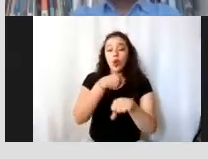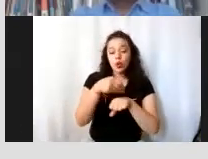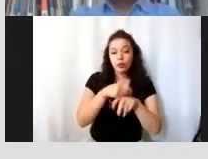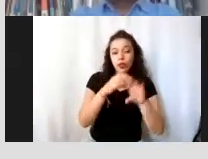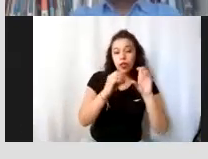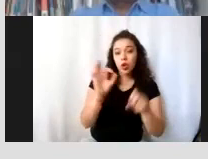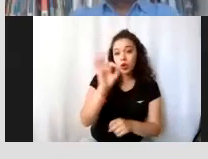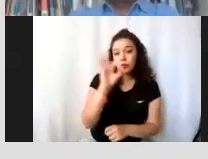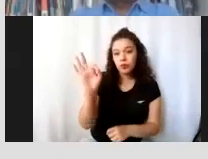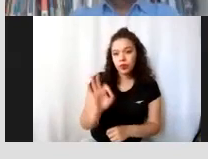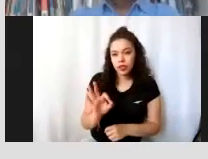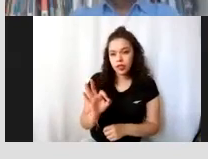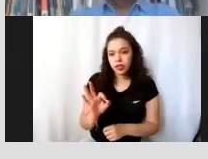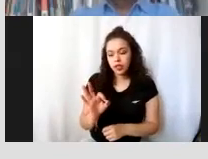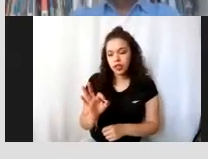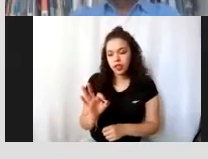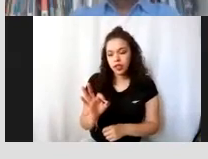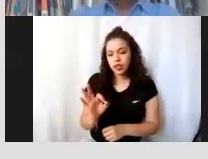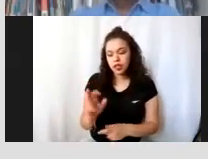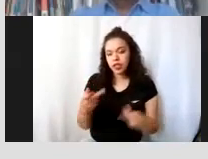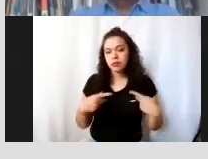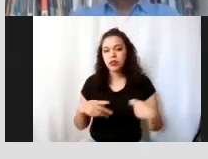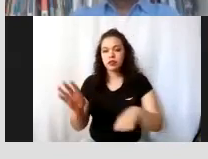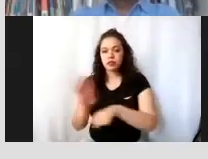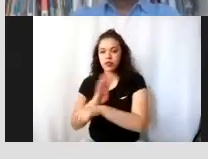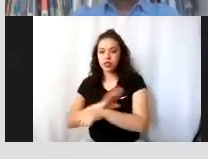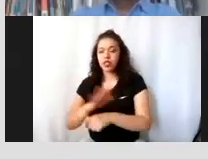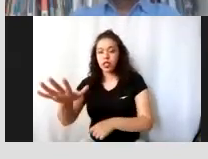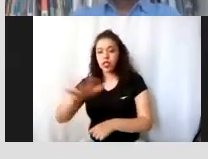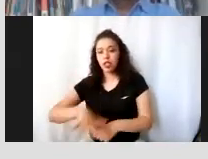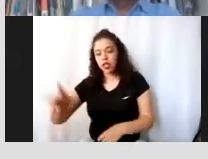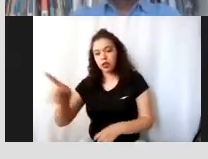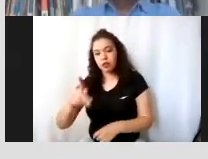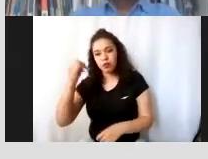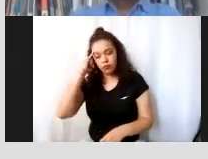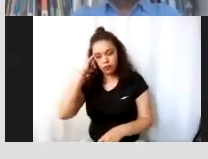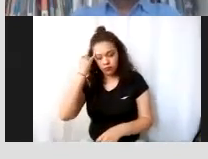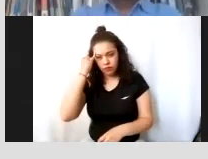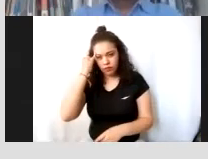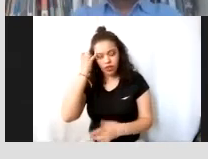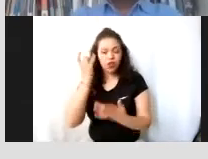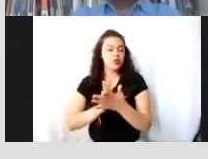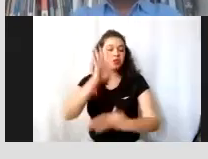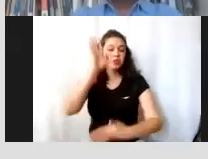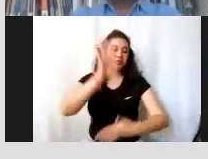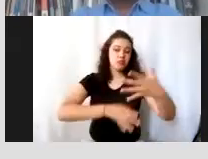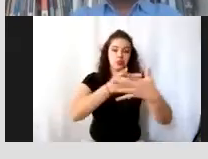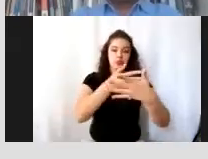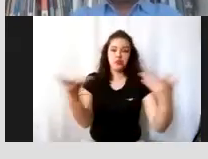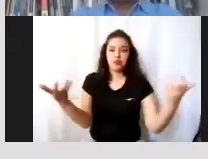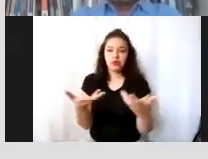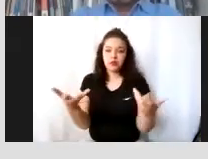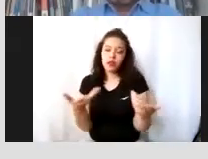porcentaje de beneficiarios que provienen de alguna etnia. A manera de tabla lo realizamos y es,